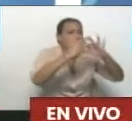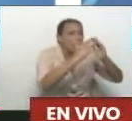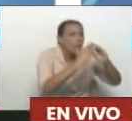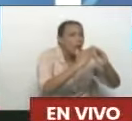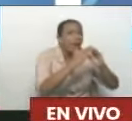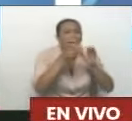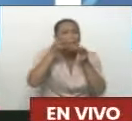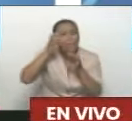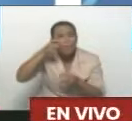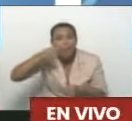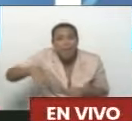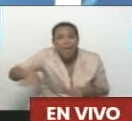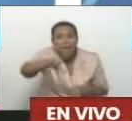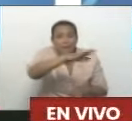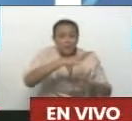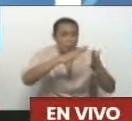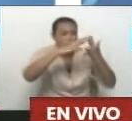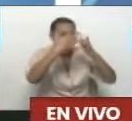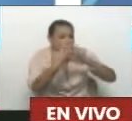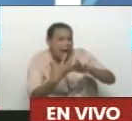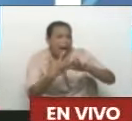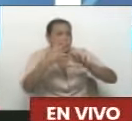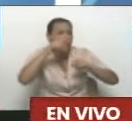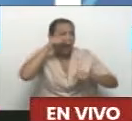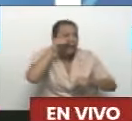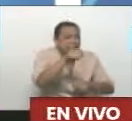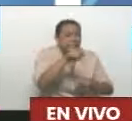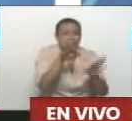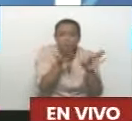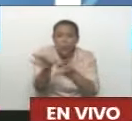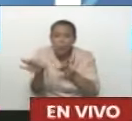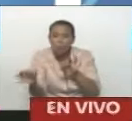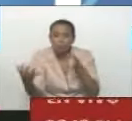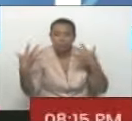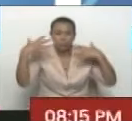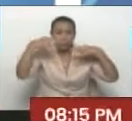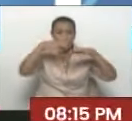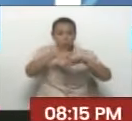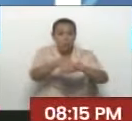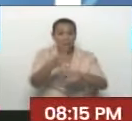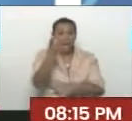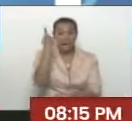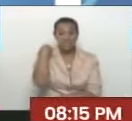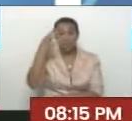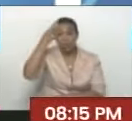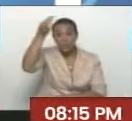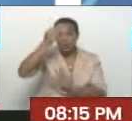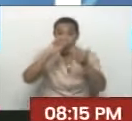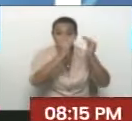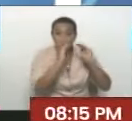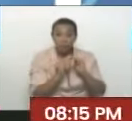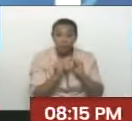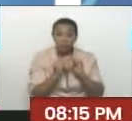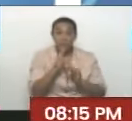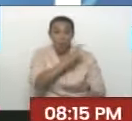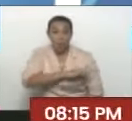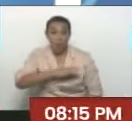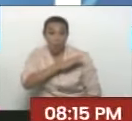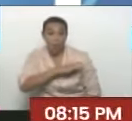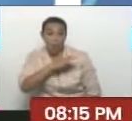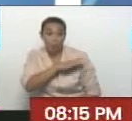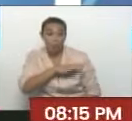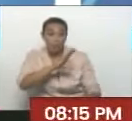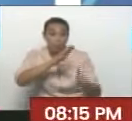nota, se incorporen directamente, allá en los consejos comunales se activen los comités